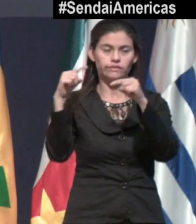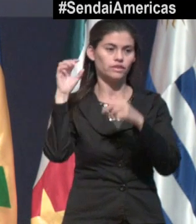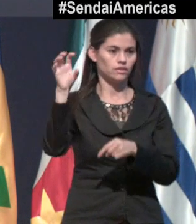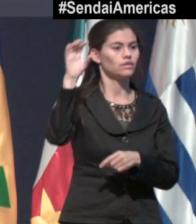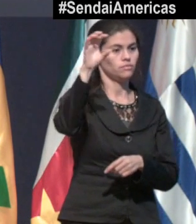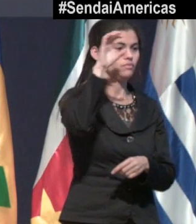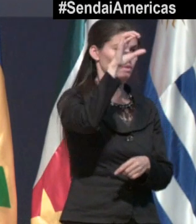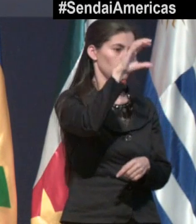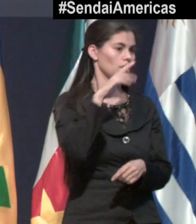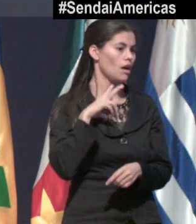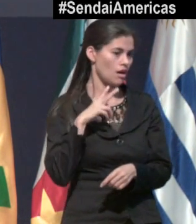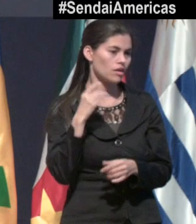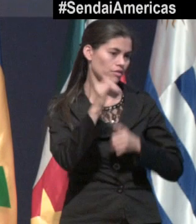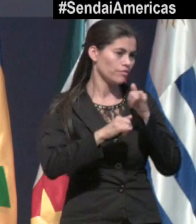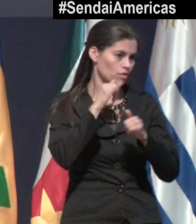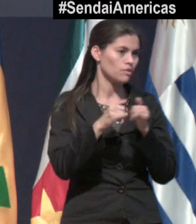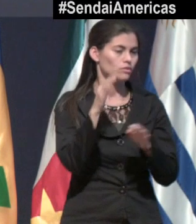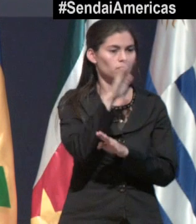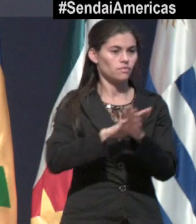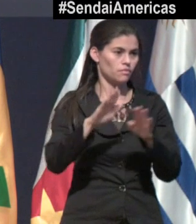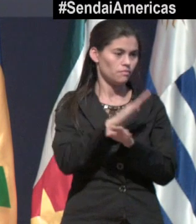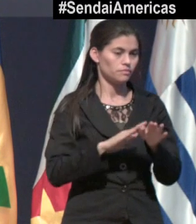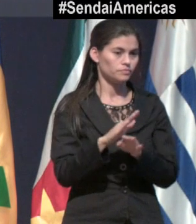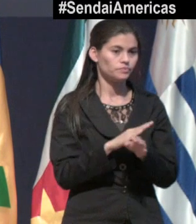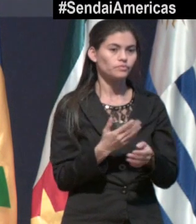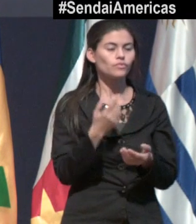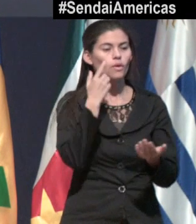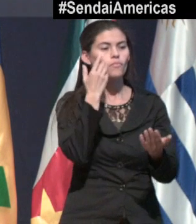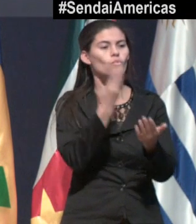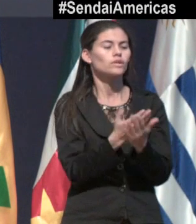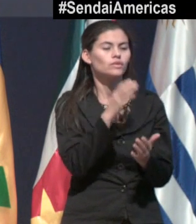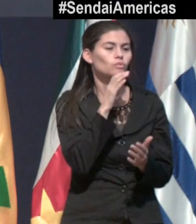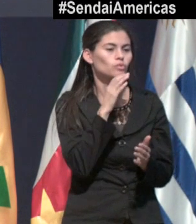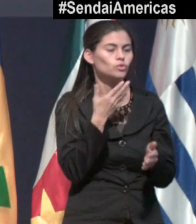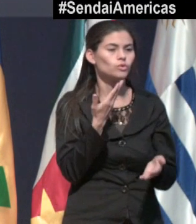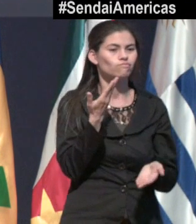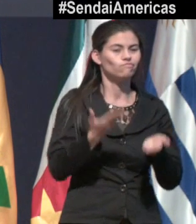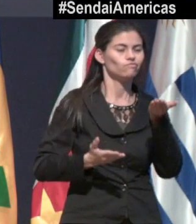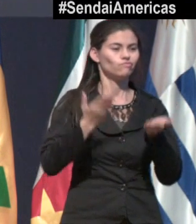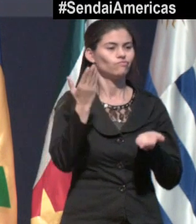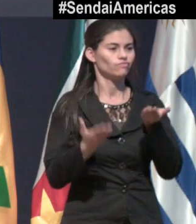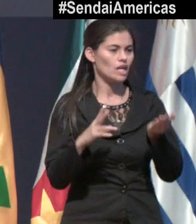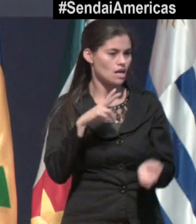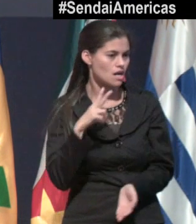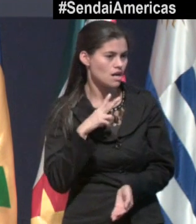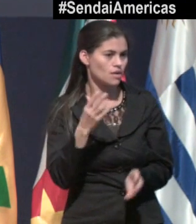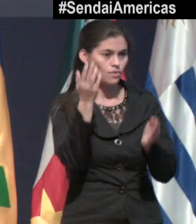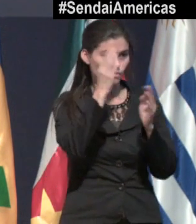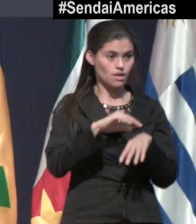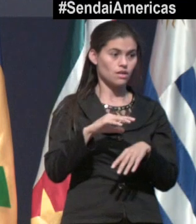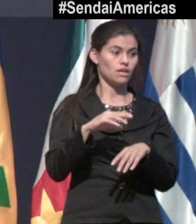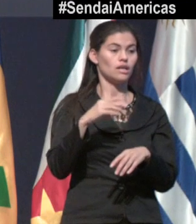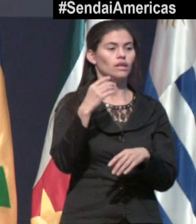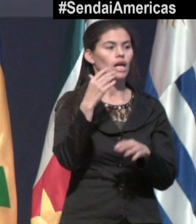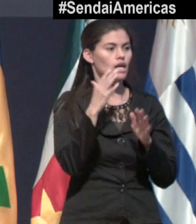países, hay los datos para hacerlo, y nos da una medida para saber, bueno, ¿tenemos o no tenemos un problema de ese